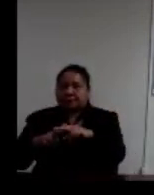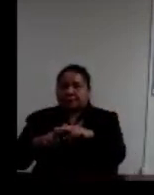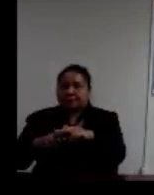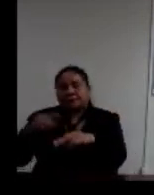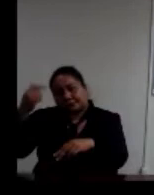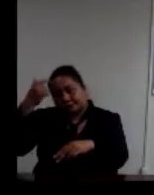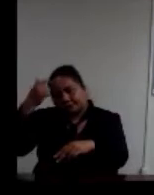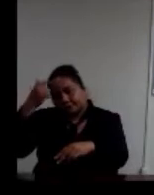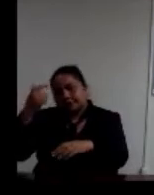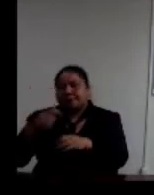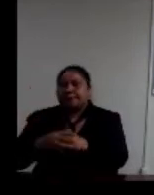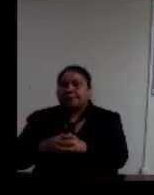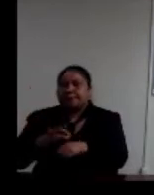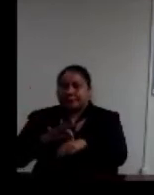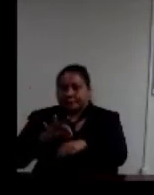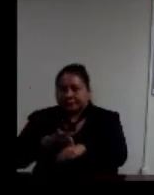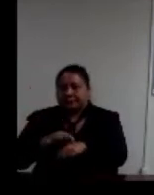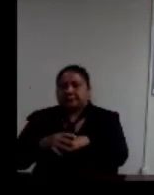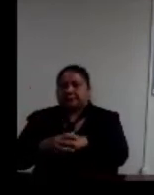neurólogos,